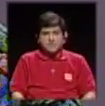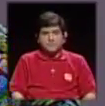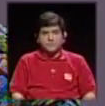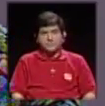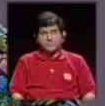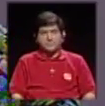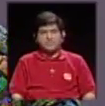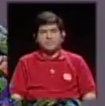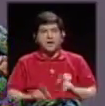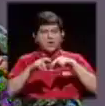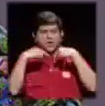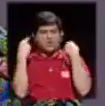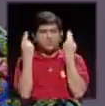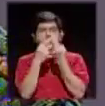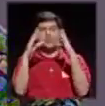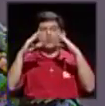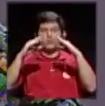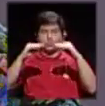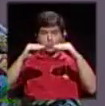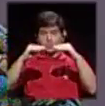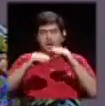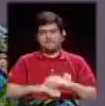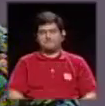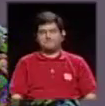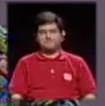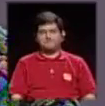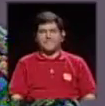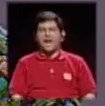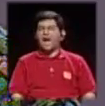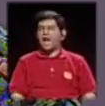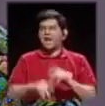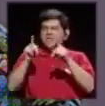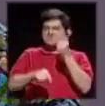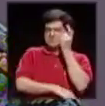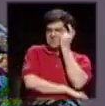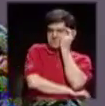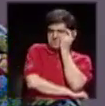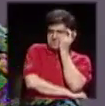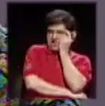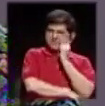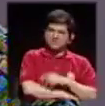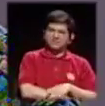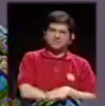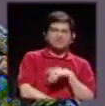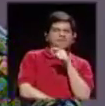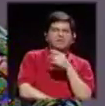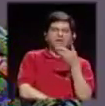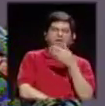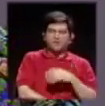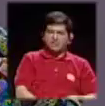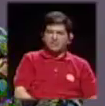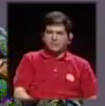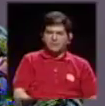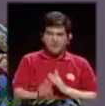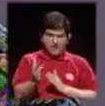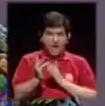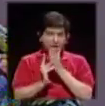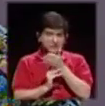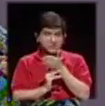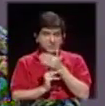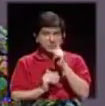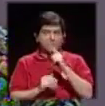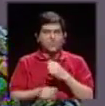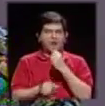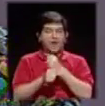se reúnen en la noche. Entonces el imaginario es de que aquella que logró accesar a